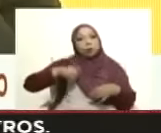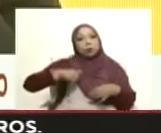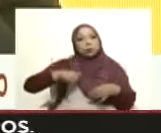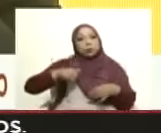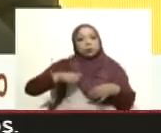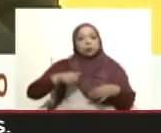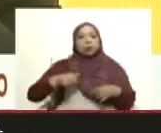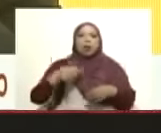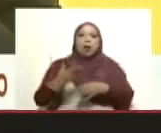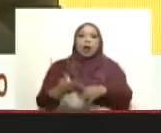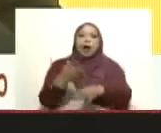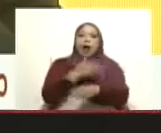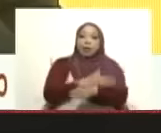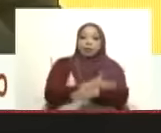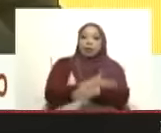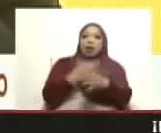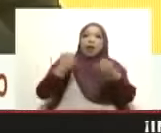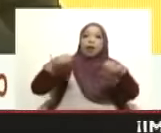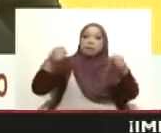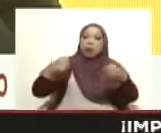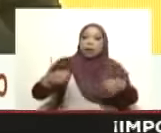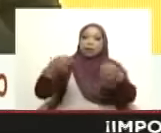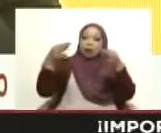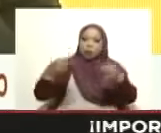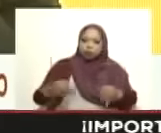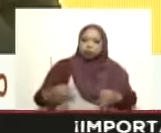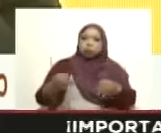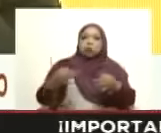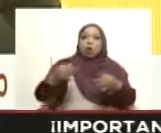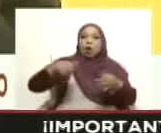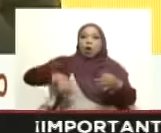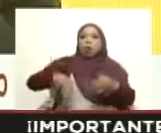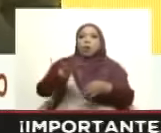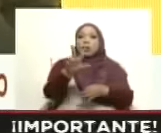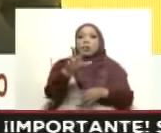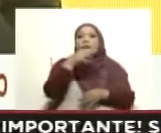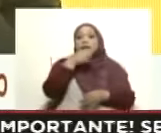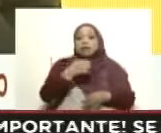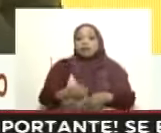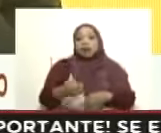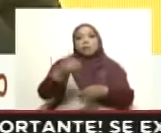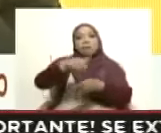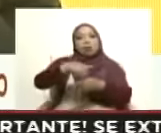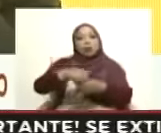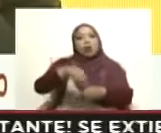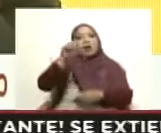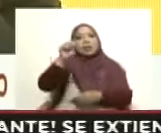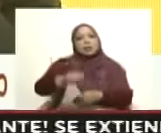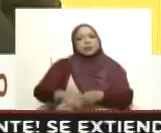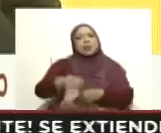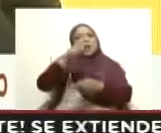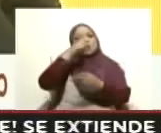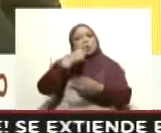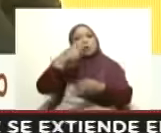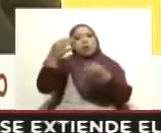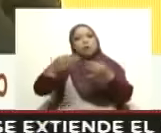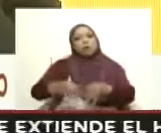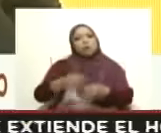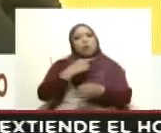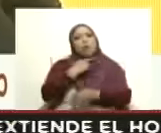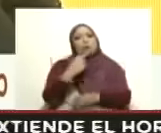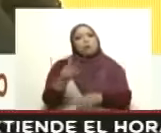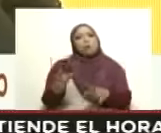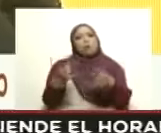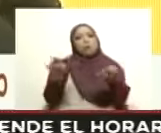es la antesala del referendo consultivo donde el pueblo de Venezuela va a decir con una sola garganta con una sola voz